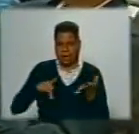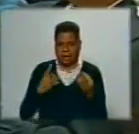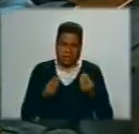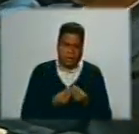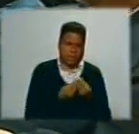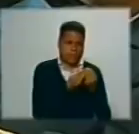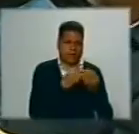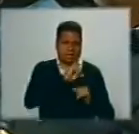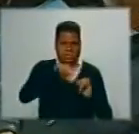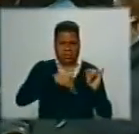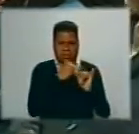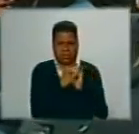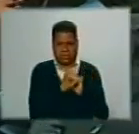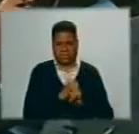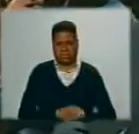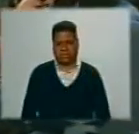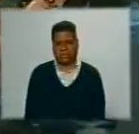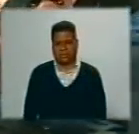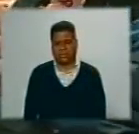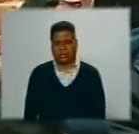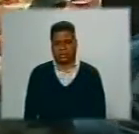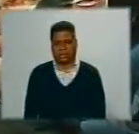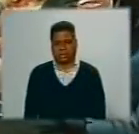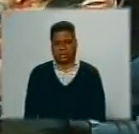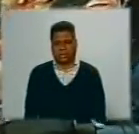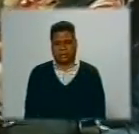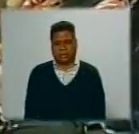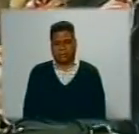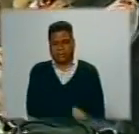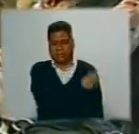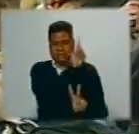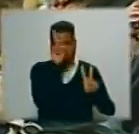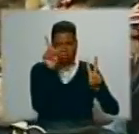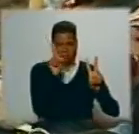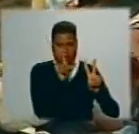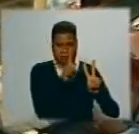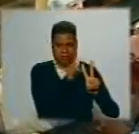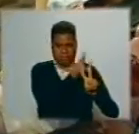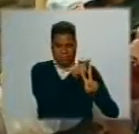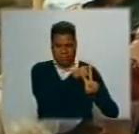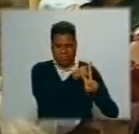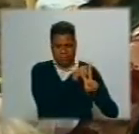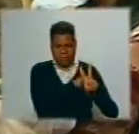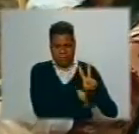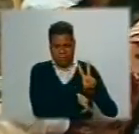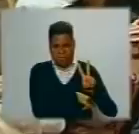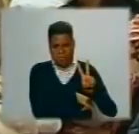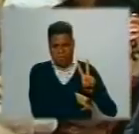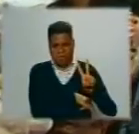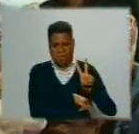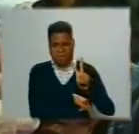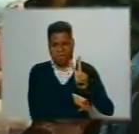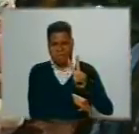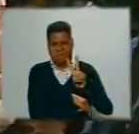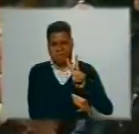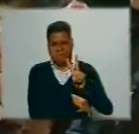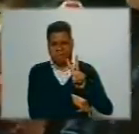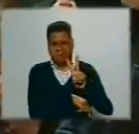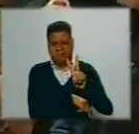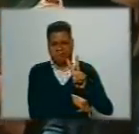internacionales del mismo. Segundo, respaldar